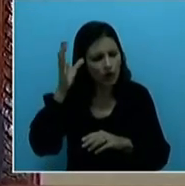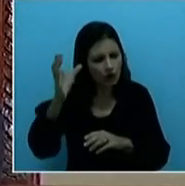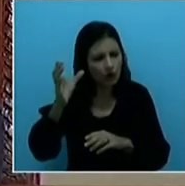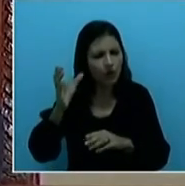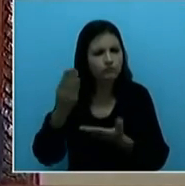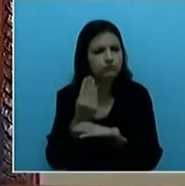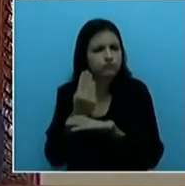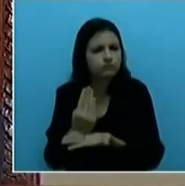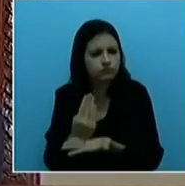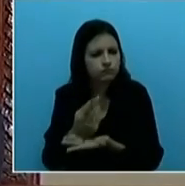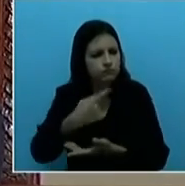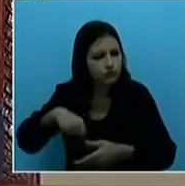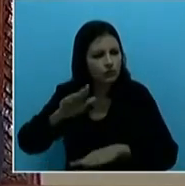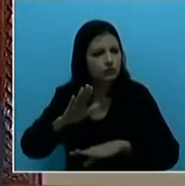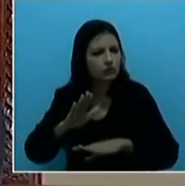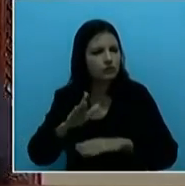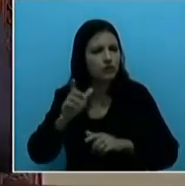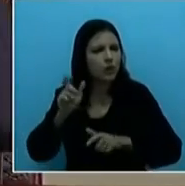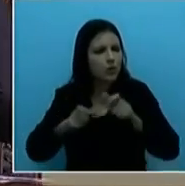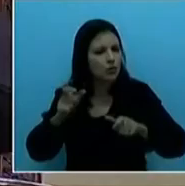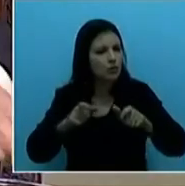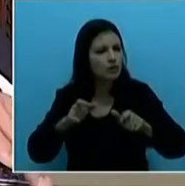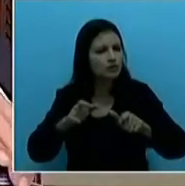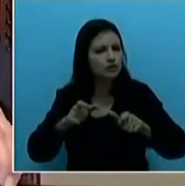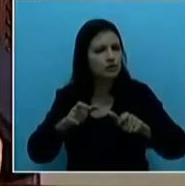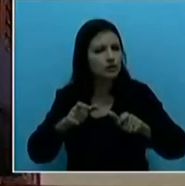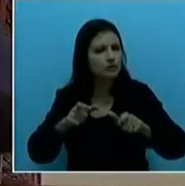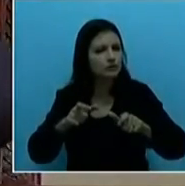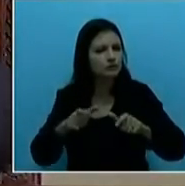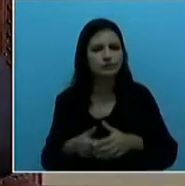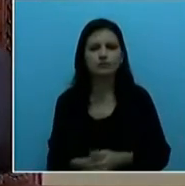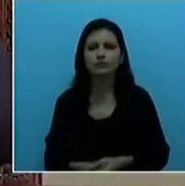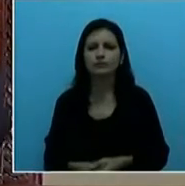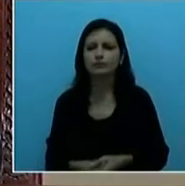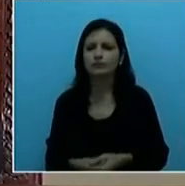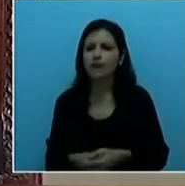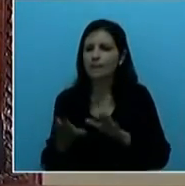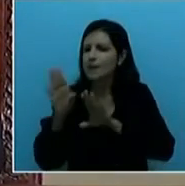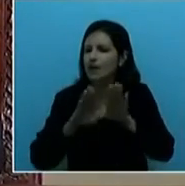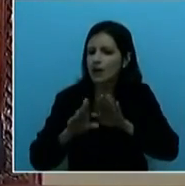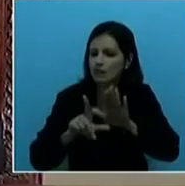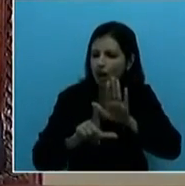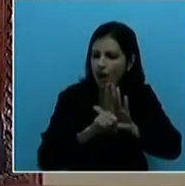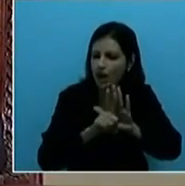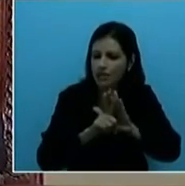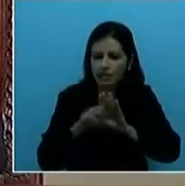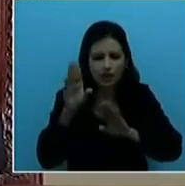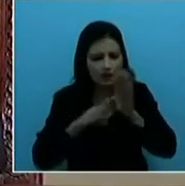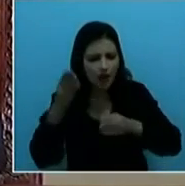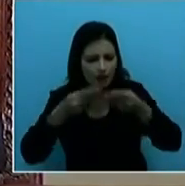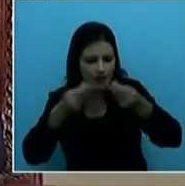como aquellos a los que le tocó legislar administrar